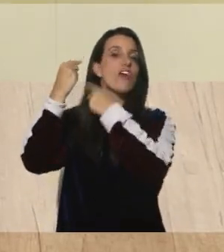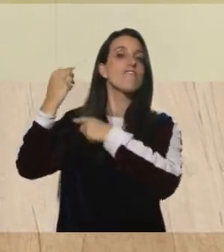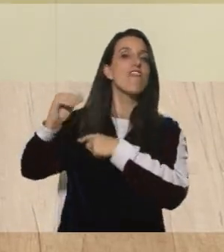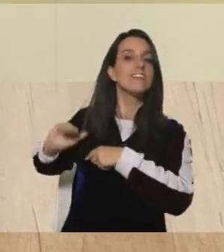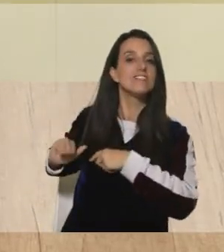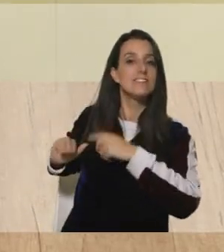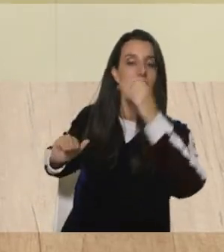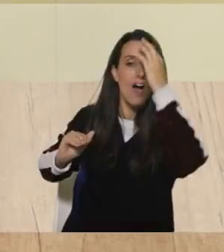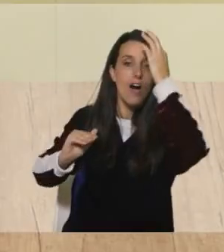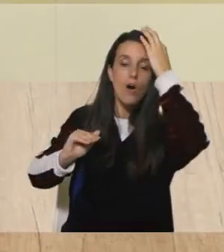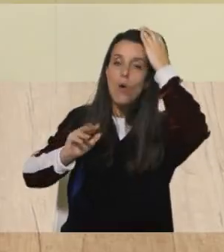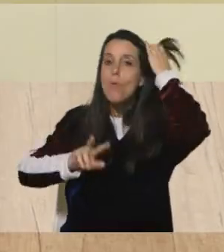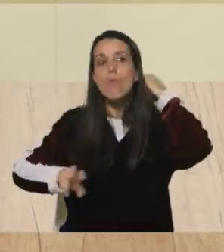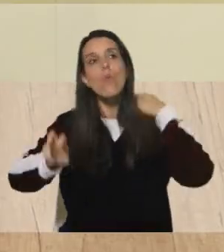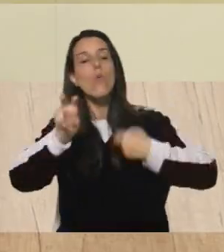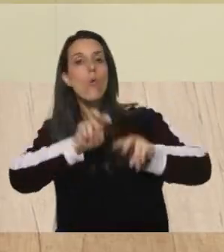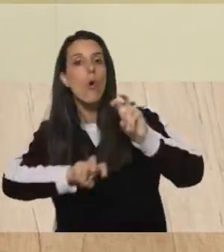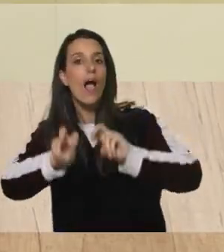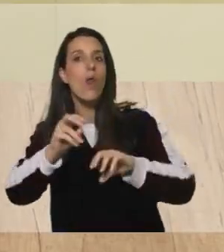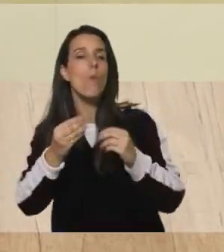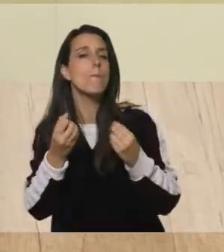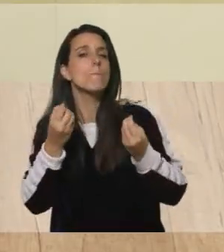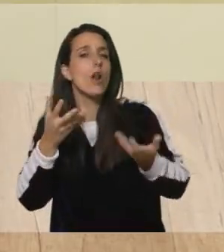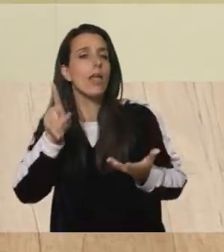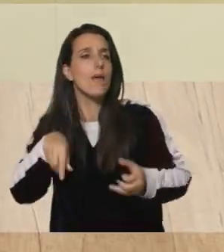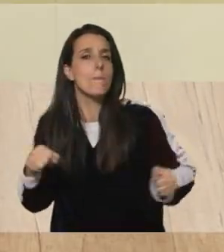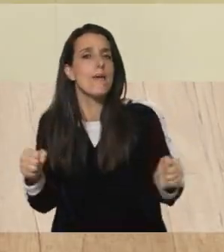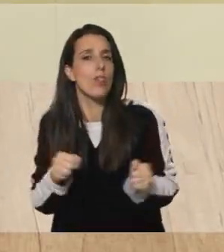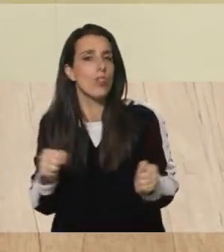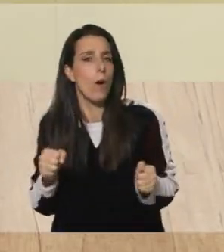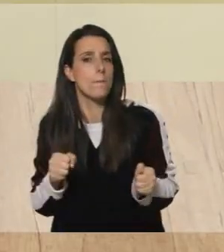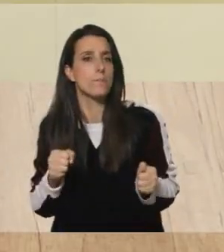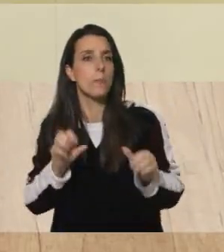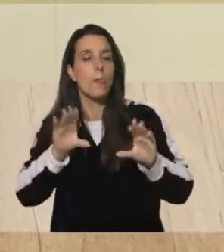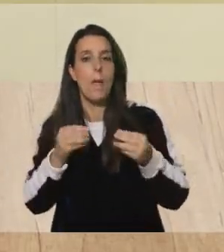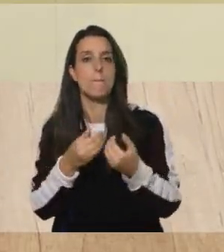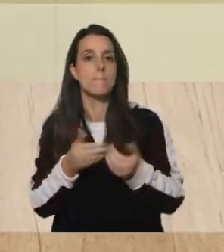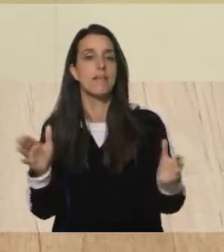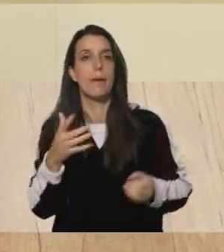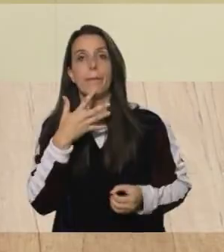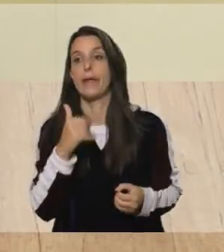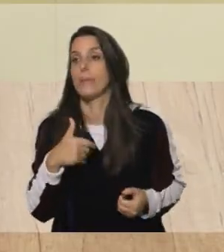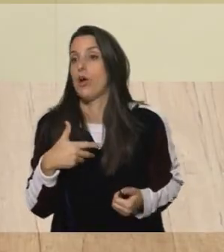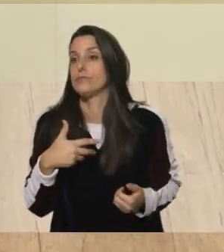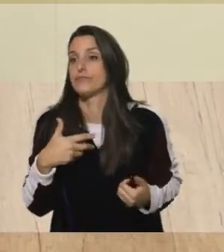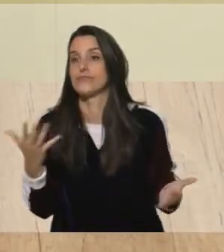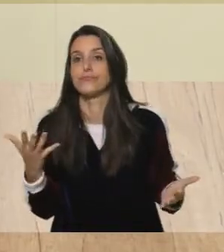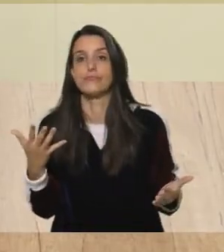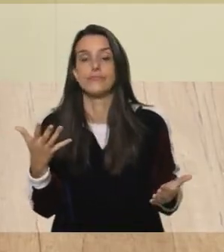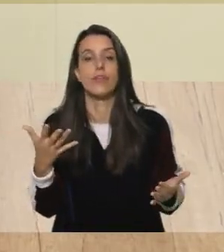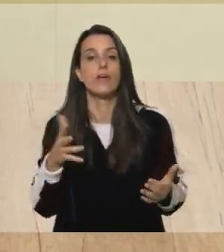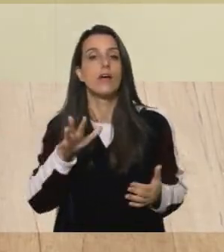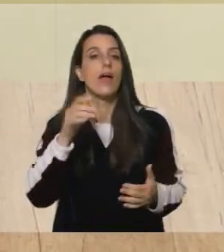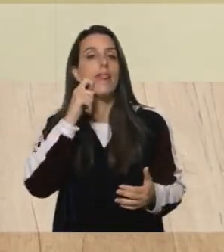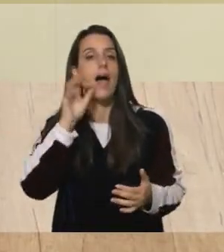buscamos Cuál es la raíz del miedo y todo empieza de repente cuando no se tomamos un paciente de